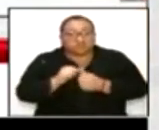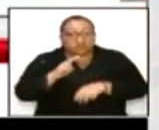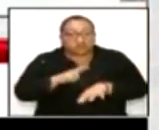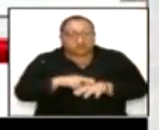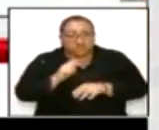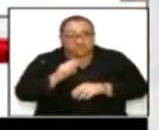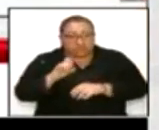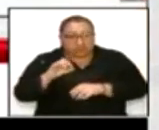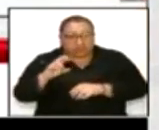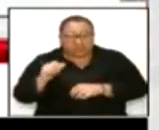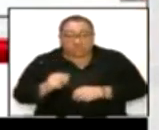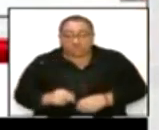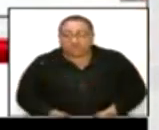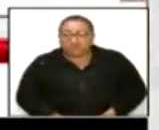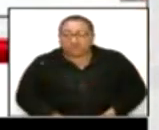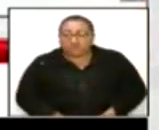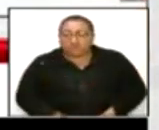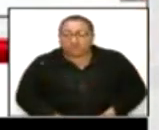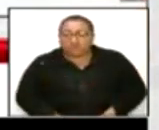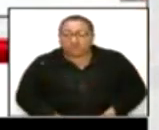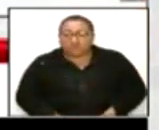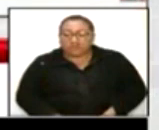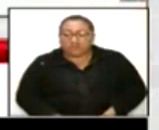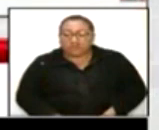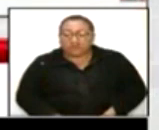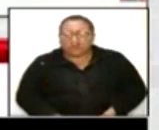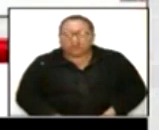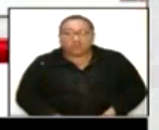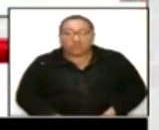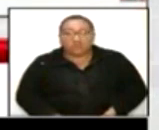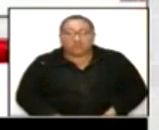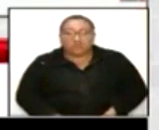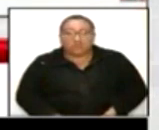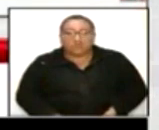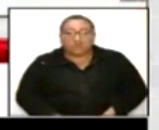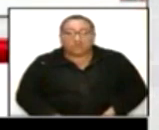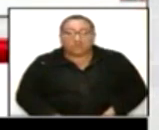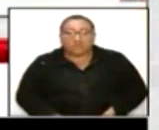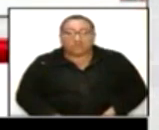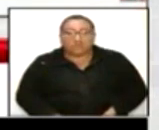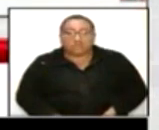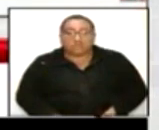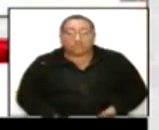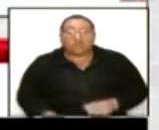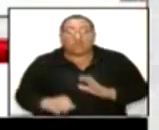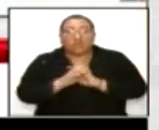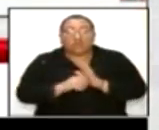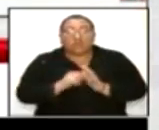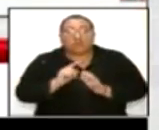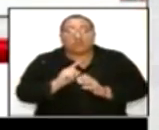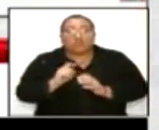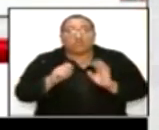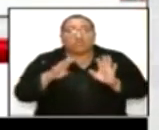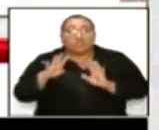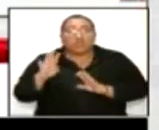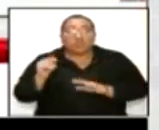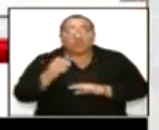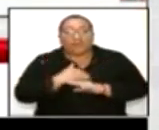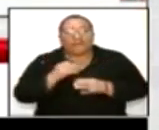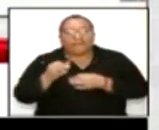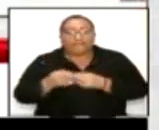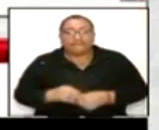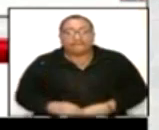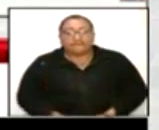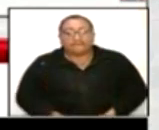razones terapéuticas. El Código Penal de 1991, a través del artículo 119, señaló lo